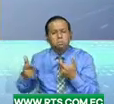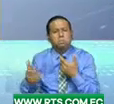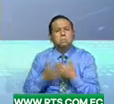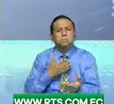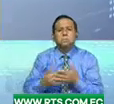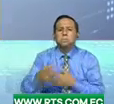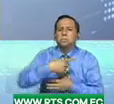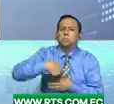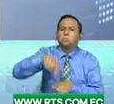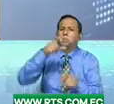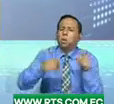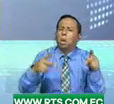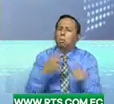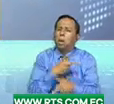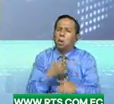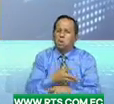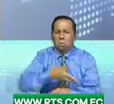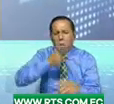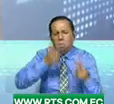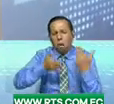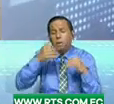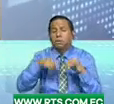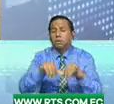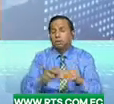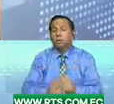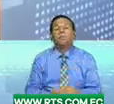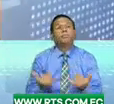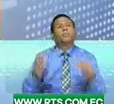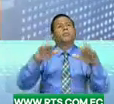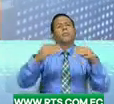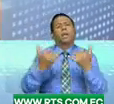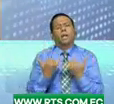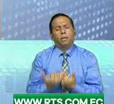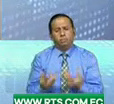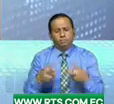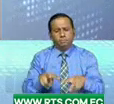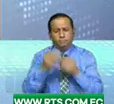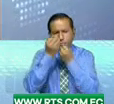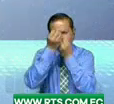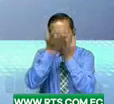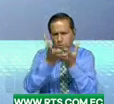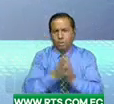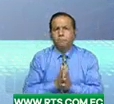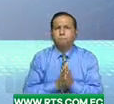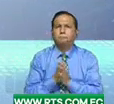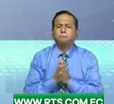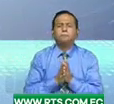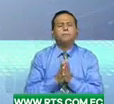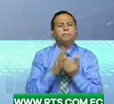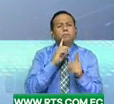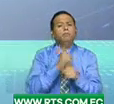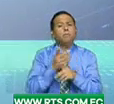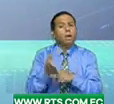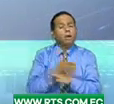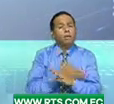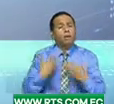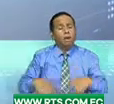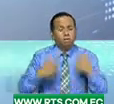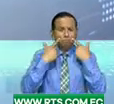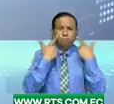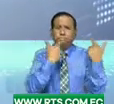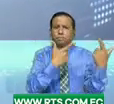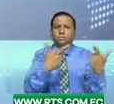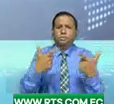otras acciones que se ejecutan. Ahora, lo que les puedo comentar también es que se está vigilando que las